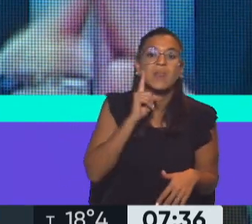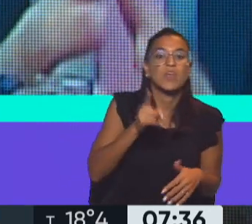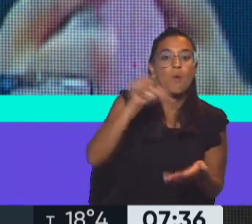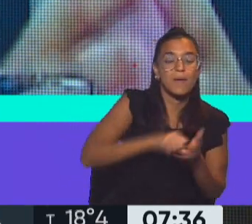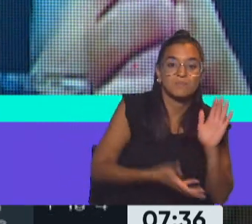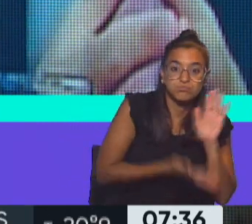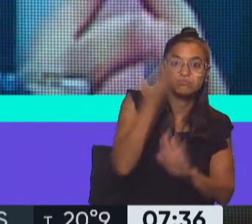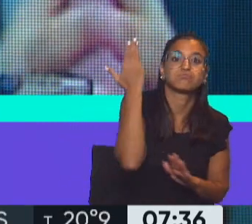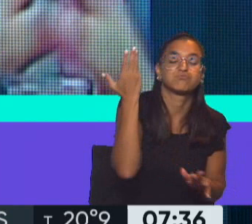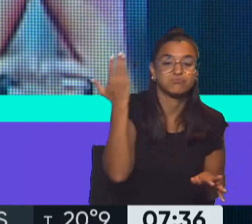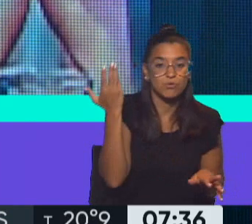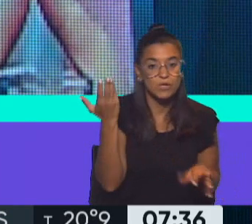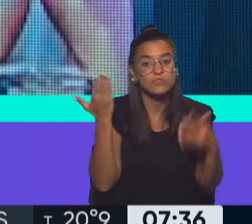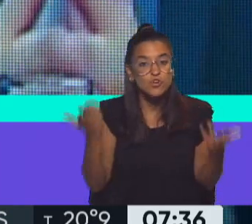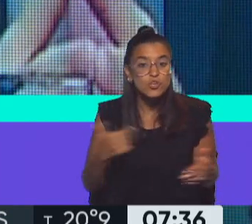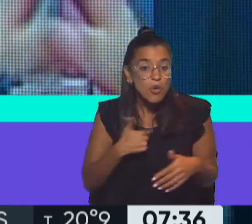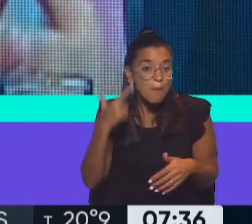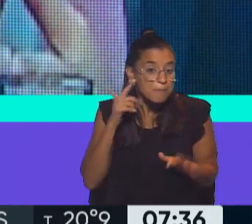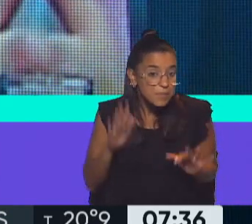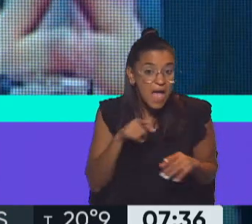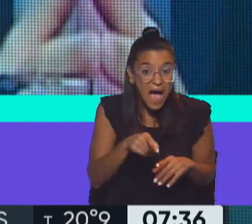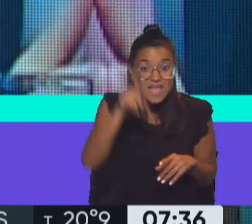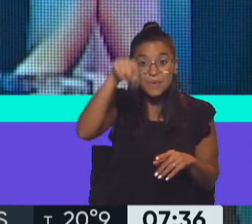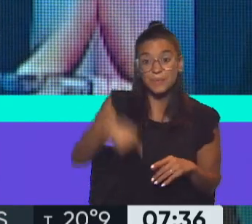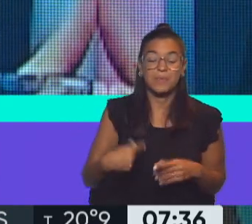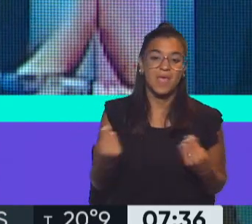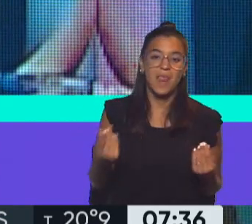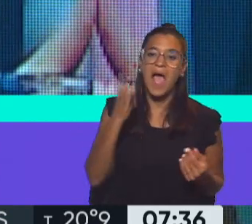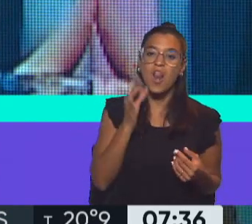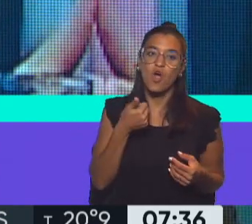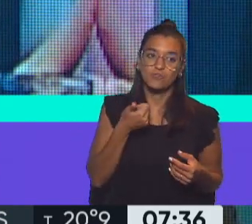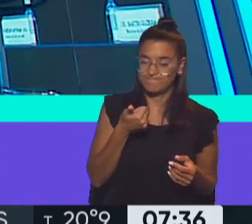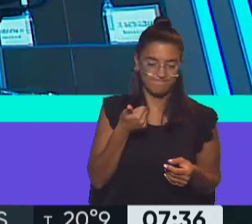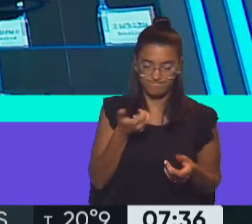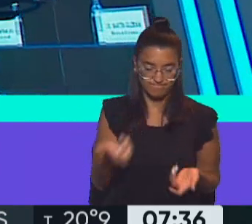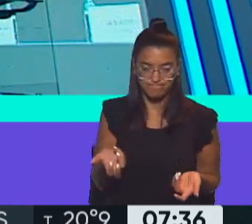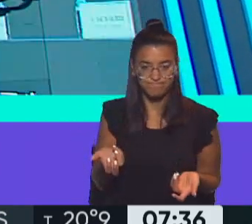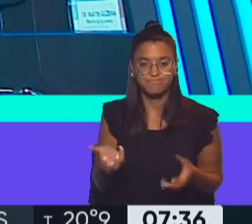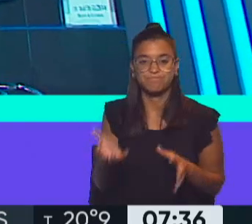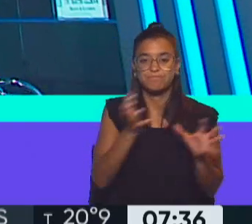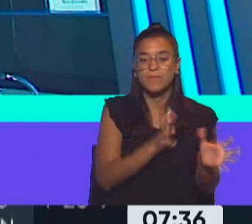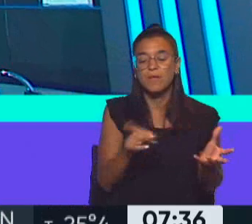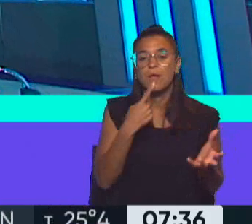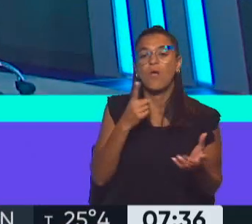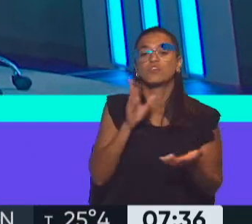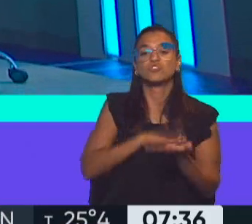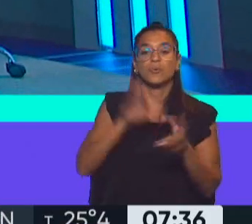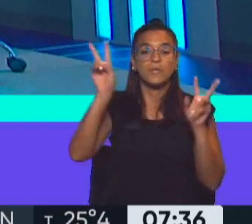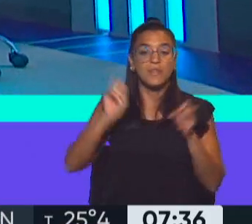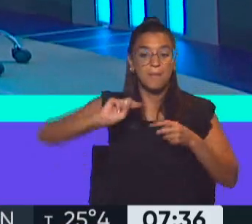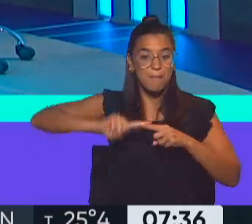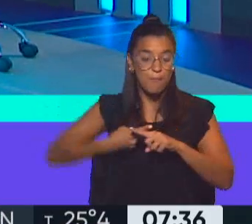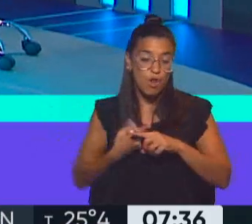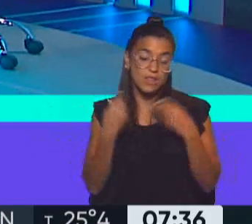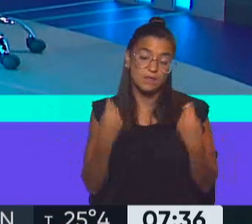país. Entonces yo creo que ese escenario no era algo factible. Ahora bien, todo el ruido político que se genera es porque hay